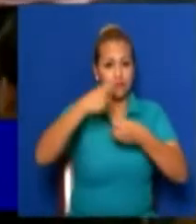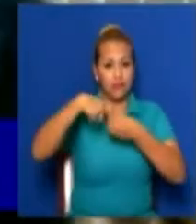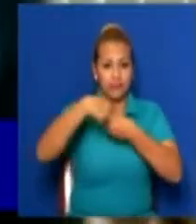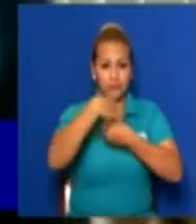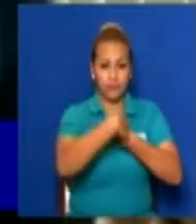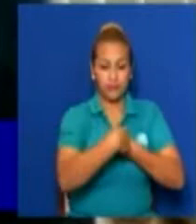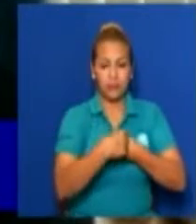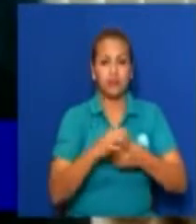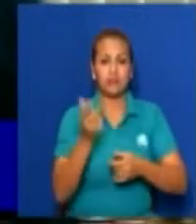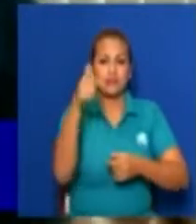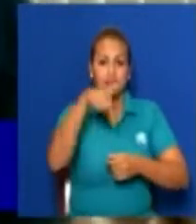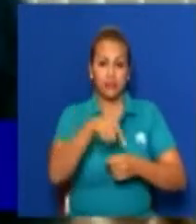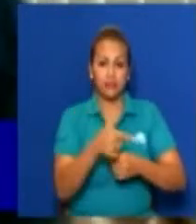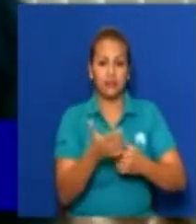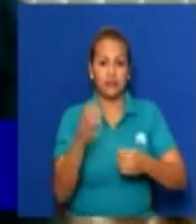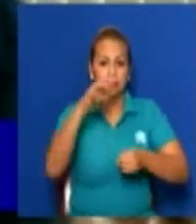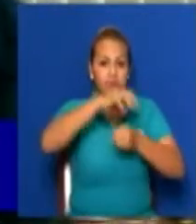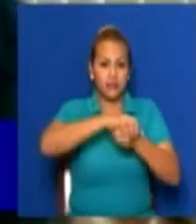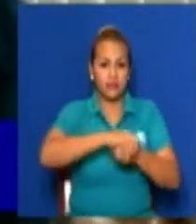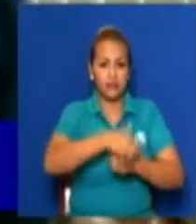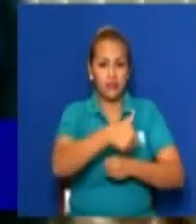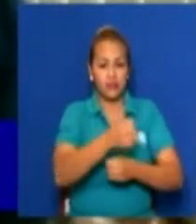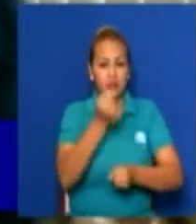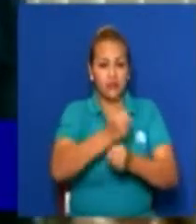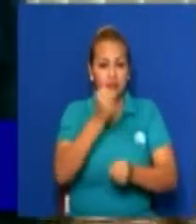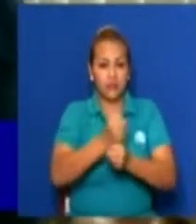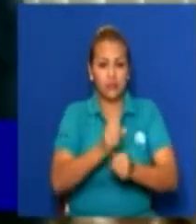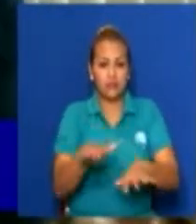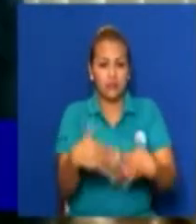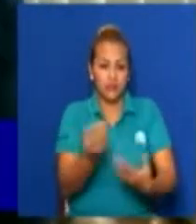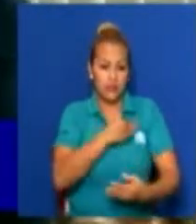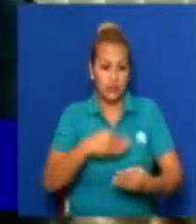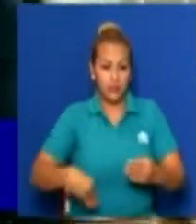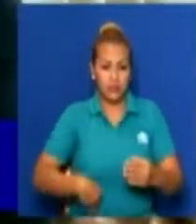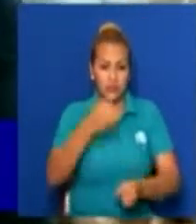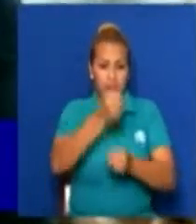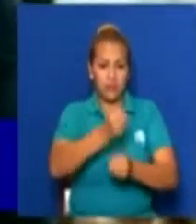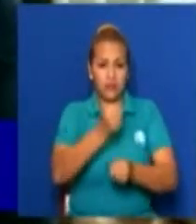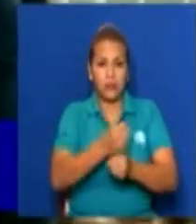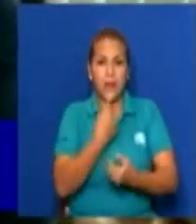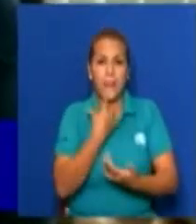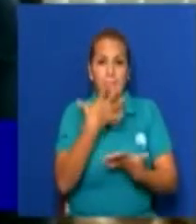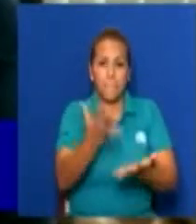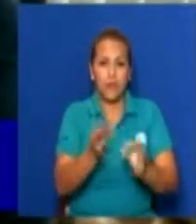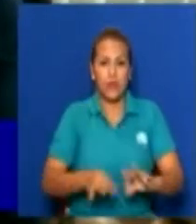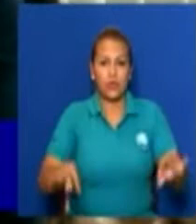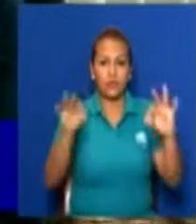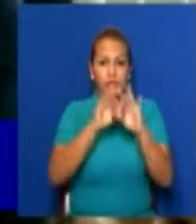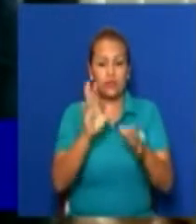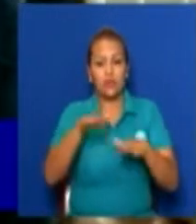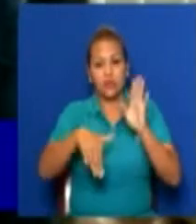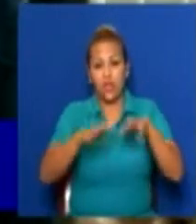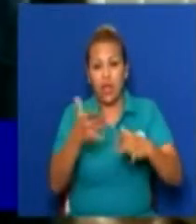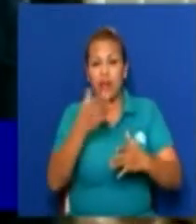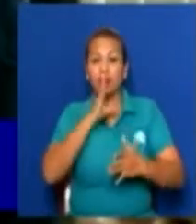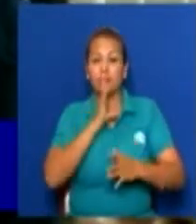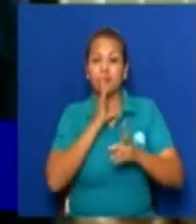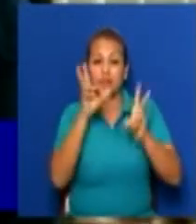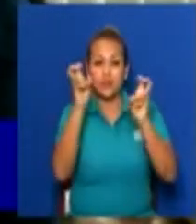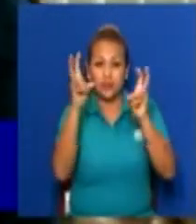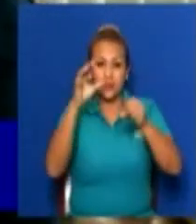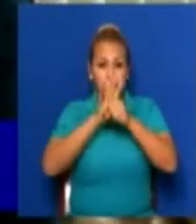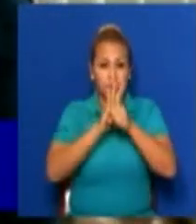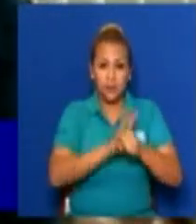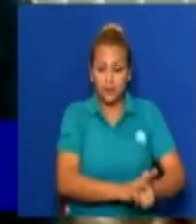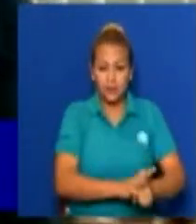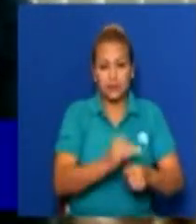la Comisión Laboral y el Ministerio del Trabajo, precisamente porque cuando hablamos de discriminación hay